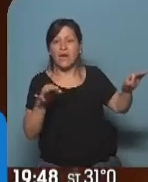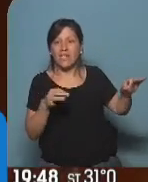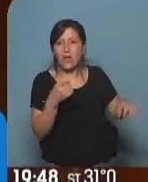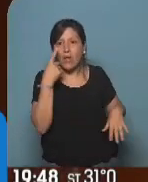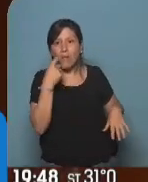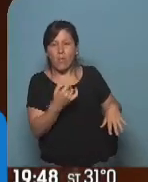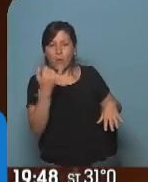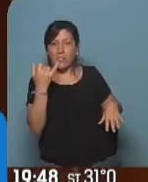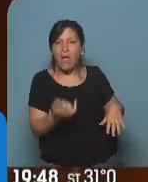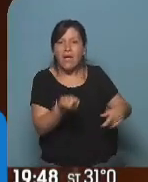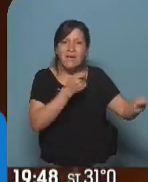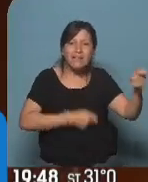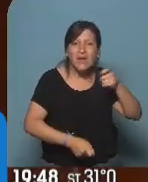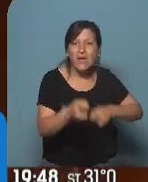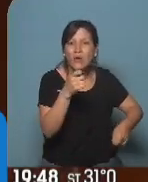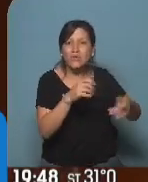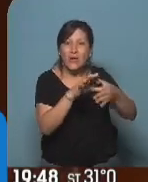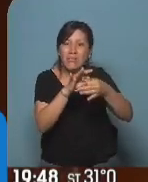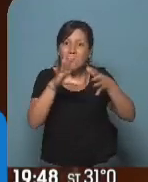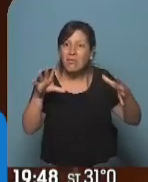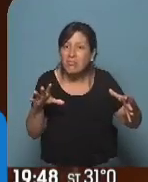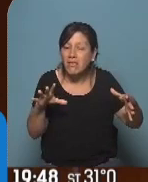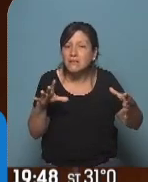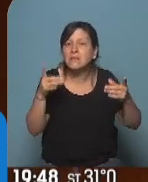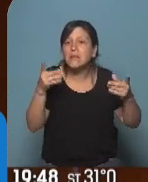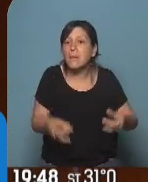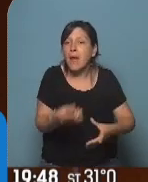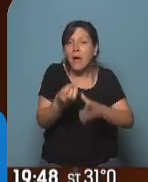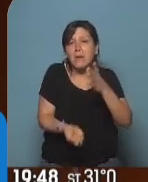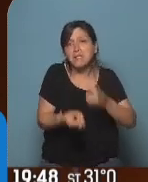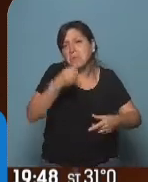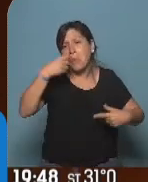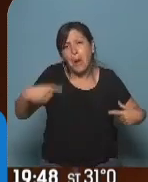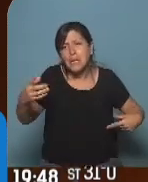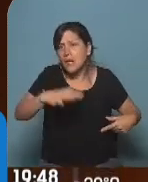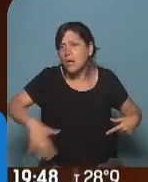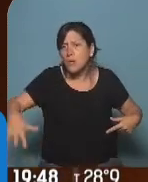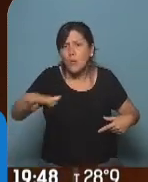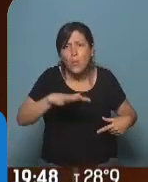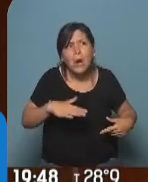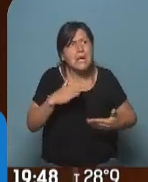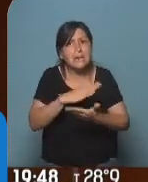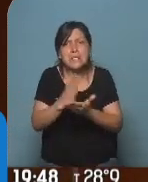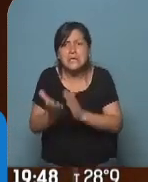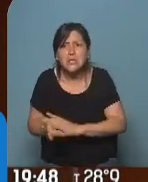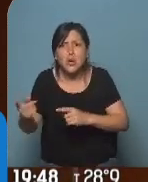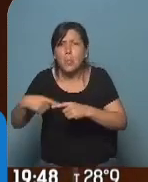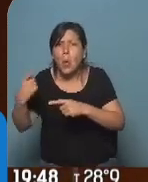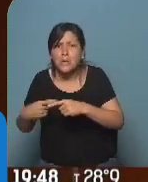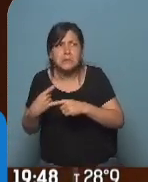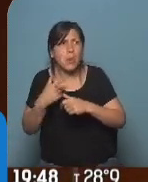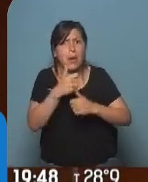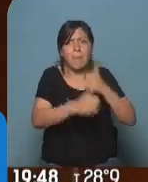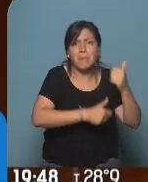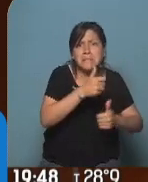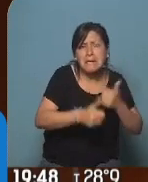pueden aparecer de cualquier lado pueden aparecer del sector político del sector judicial o del siglo empresarial y